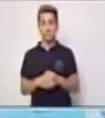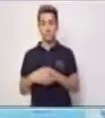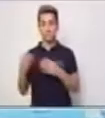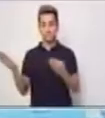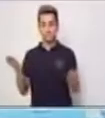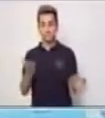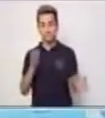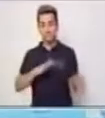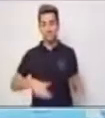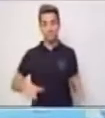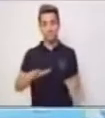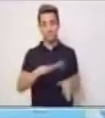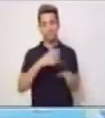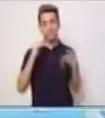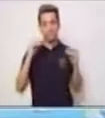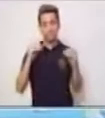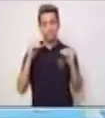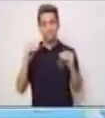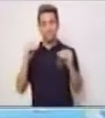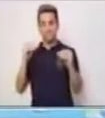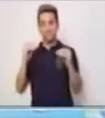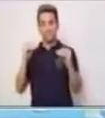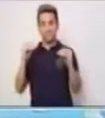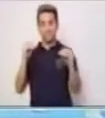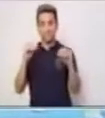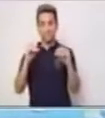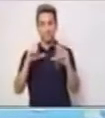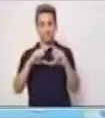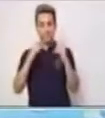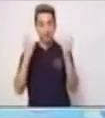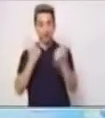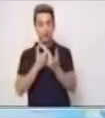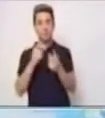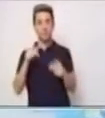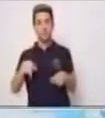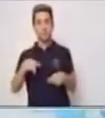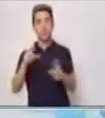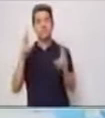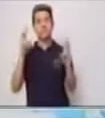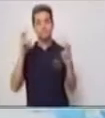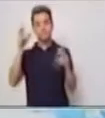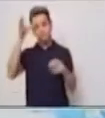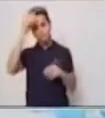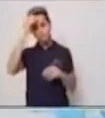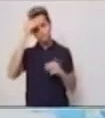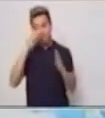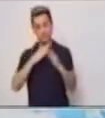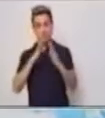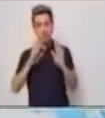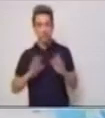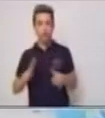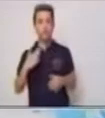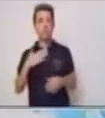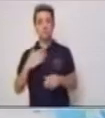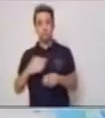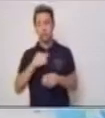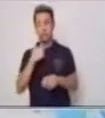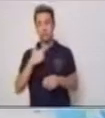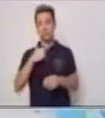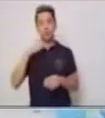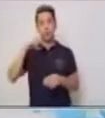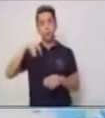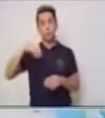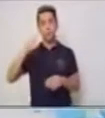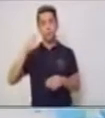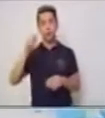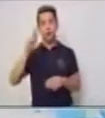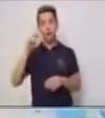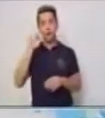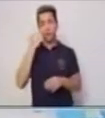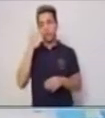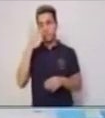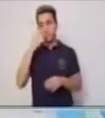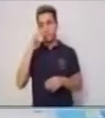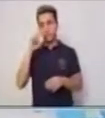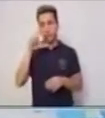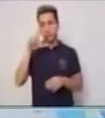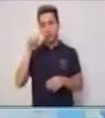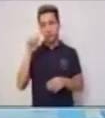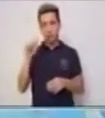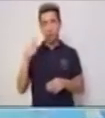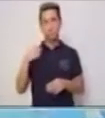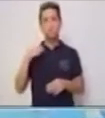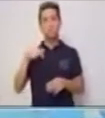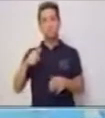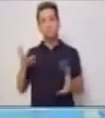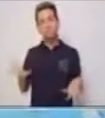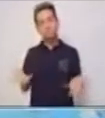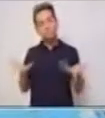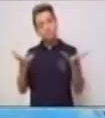Bienvenido a este espacio educativo Aprendo en Casa. Soy Marisela Moscoso de Luna y en esta oportunidad desarrollaré el tema